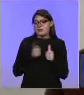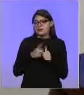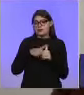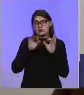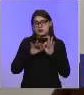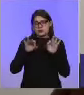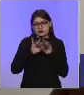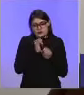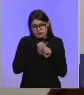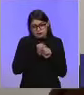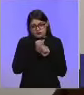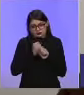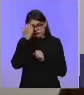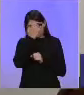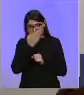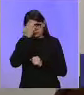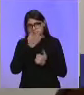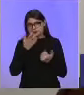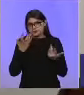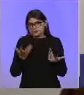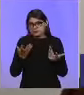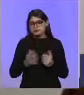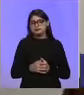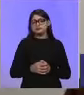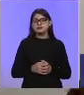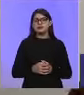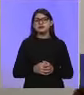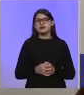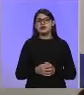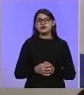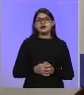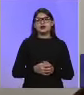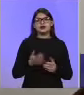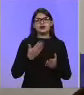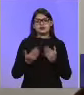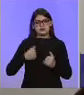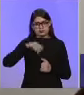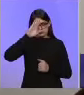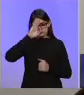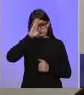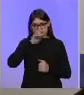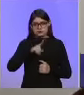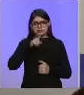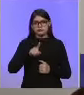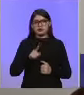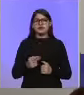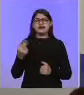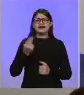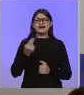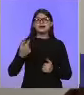del asunto. En consecuencia, me parece justamente que lo procedente es privilegiar la